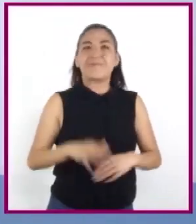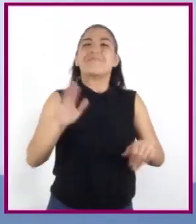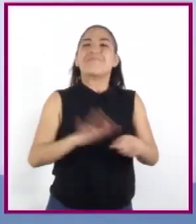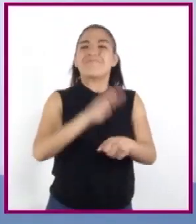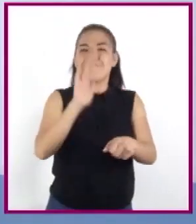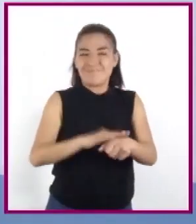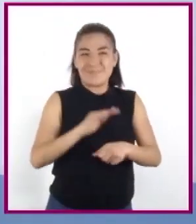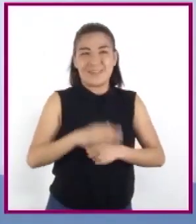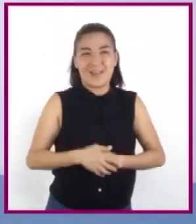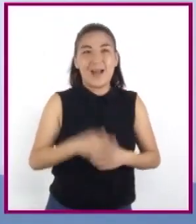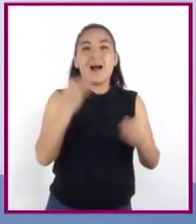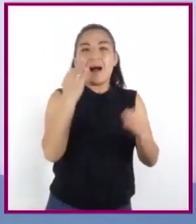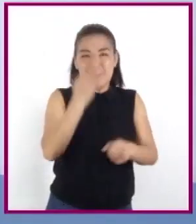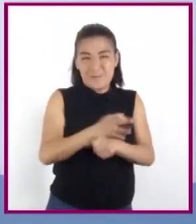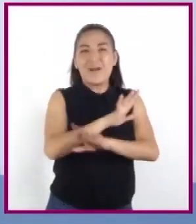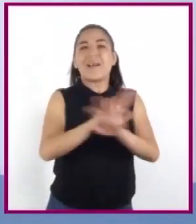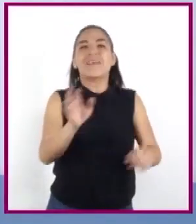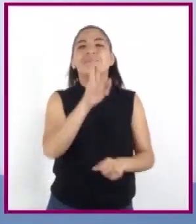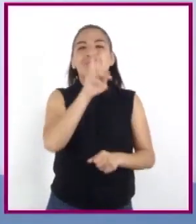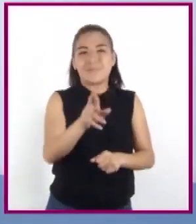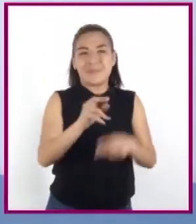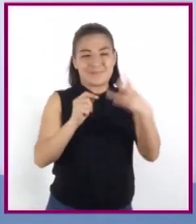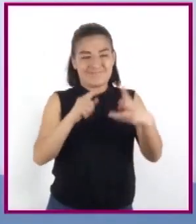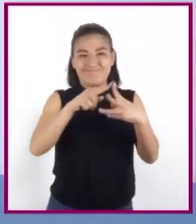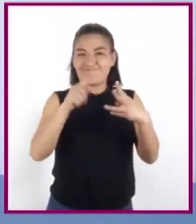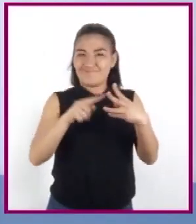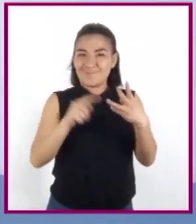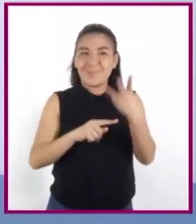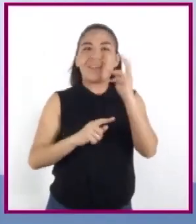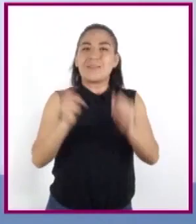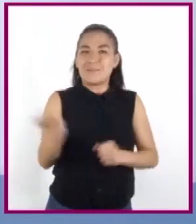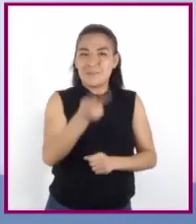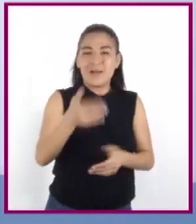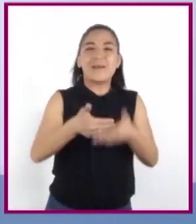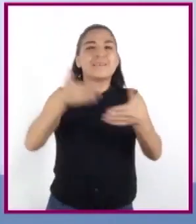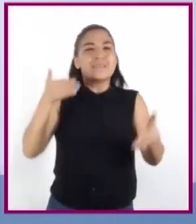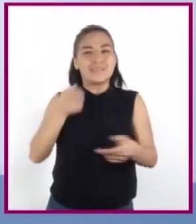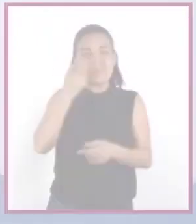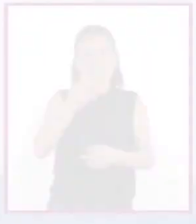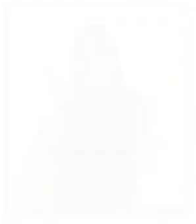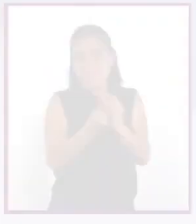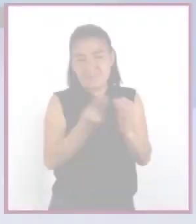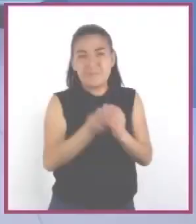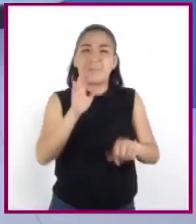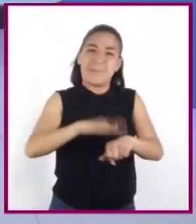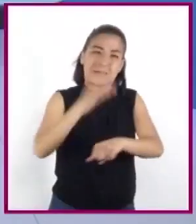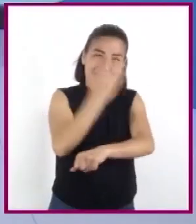Excelente. Ya tenemos la respuesta a las 3 preguntas con las que comenzamos este análisis.